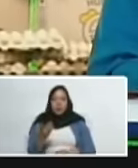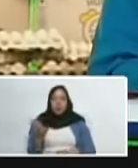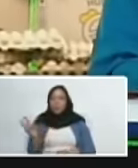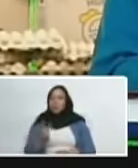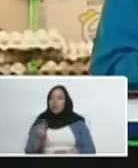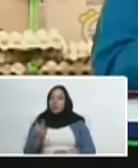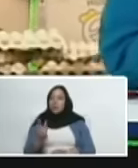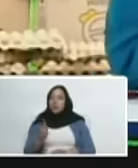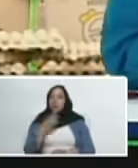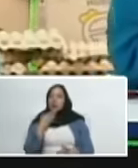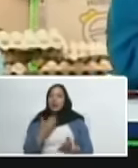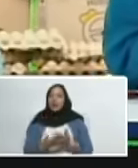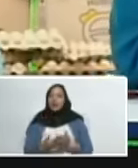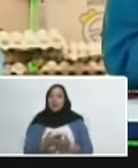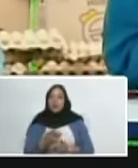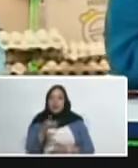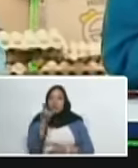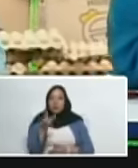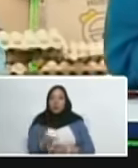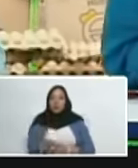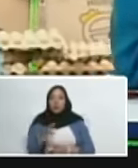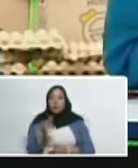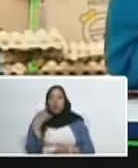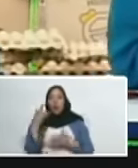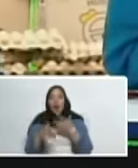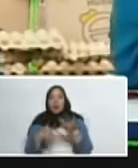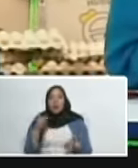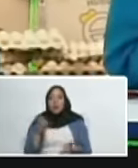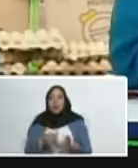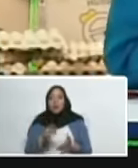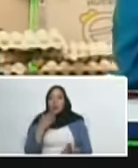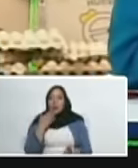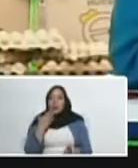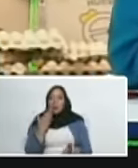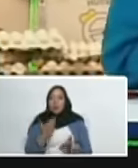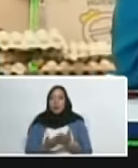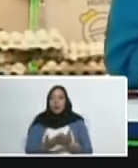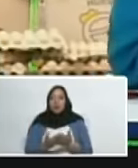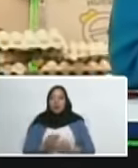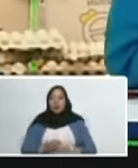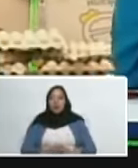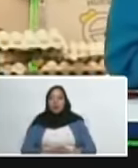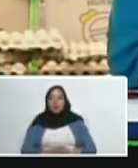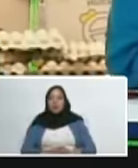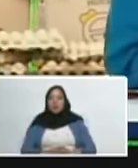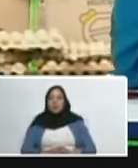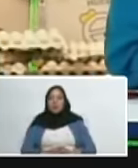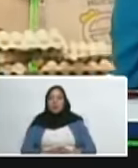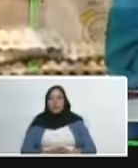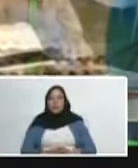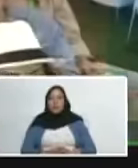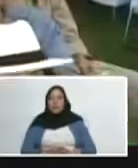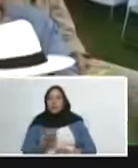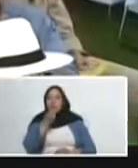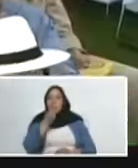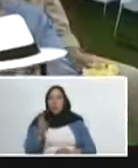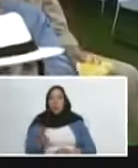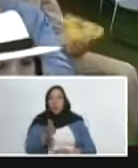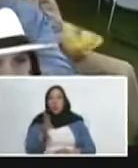Venezuela. Gracias a la gira que hicimos. Gracias a la gira que hicimos. Es una cosa